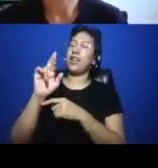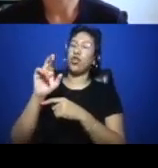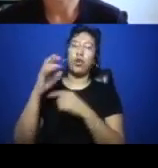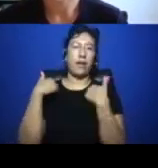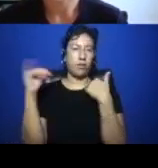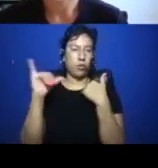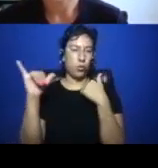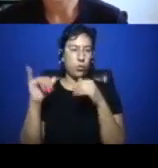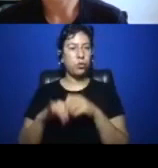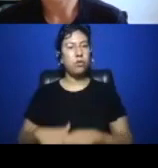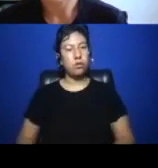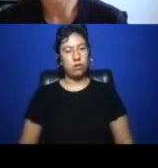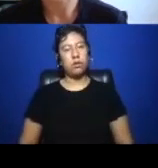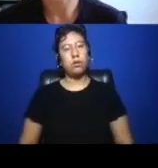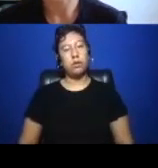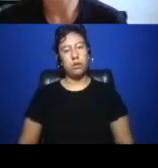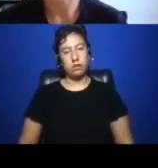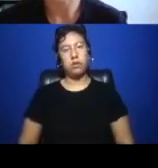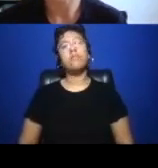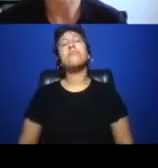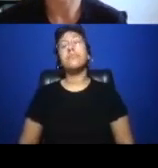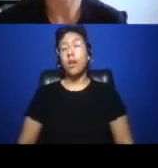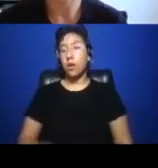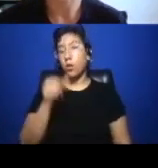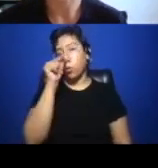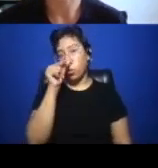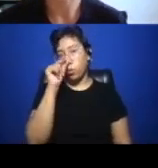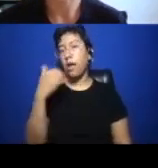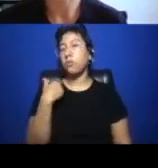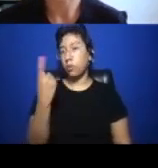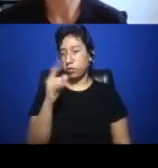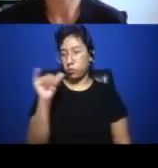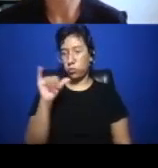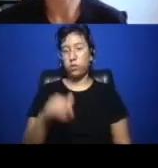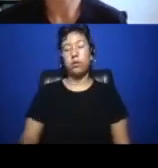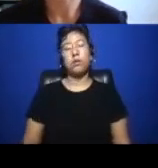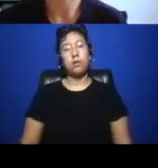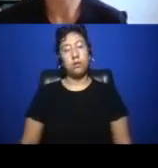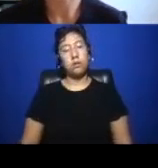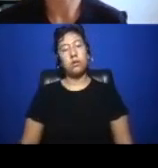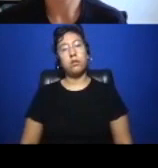tienen partes dentro que son autenticación, que hacen autenticación.